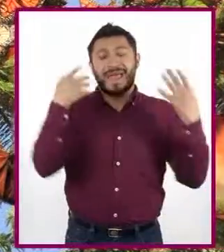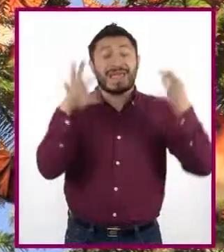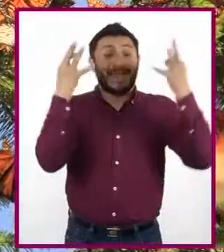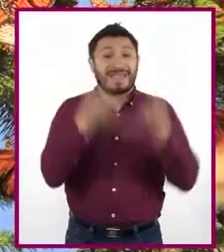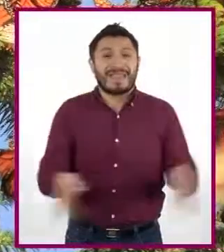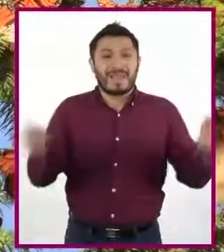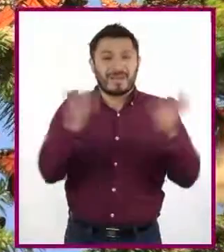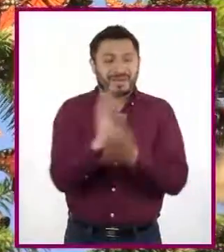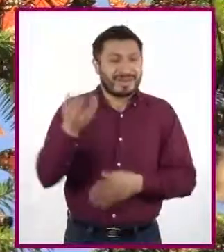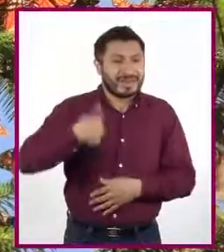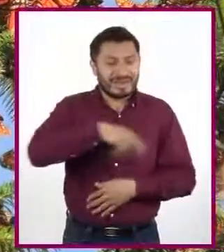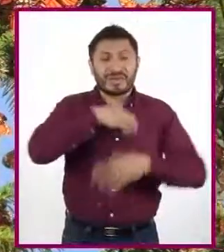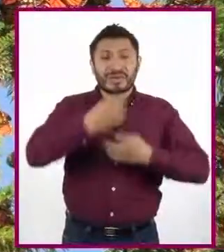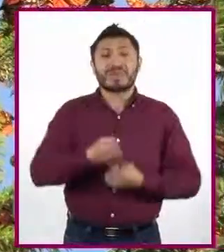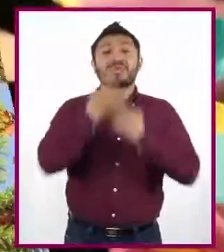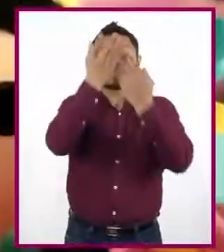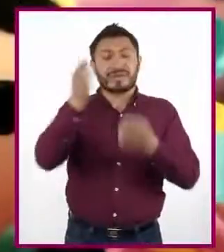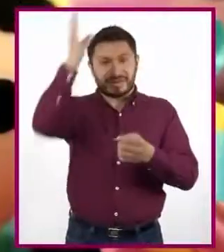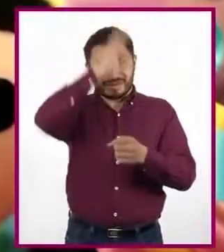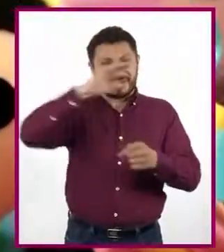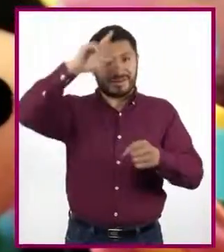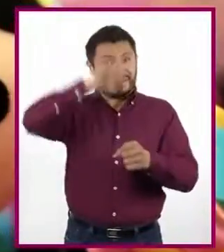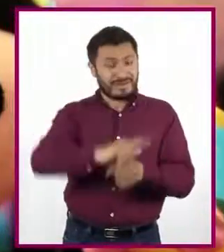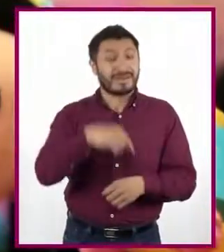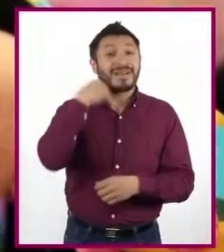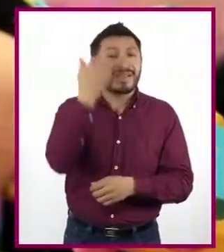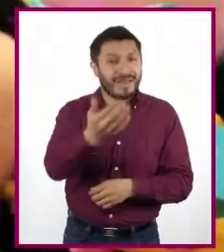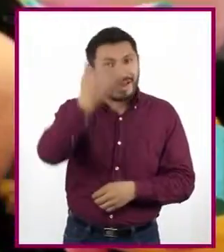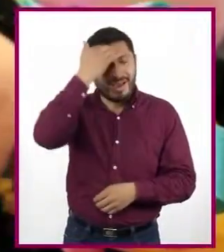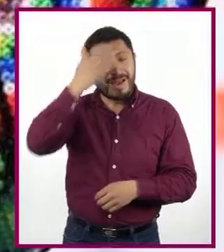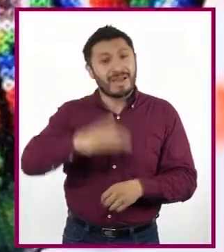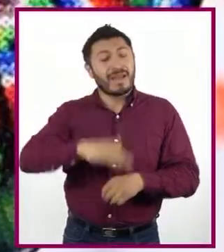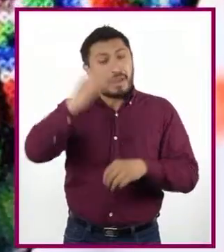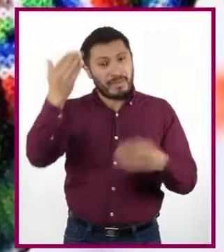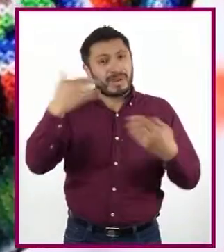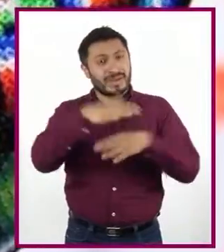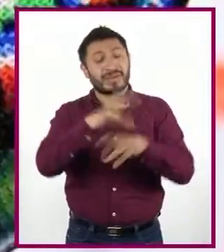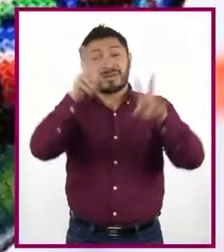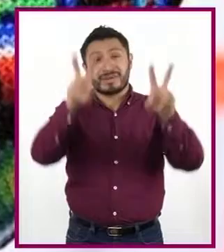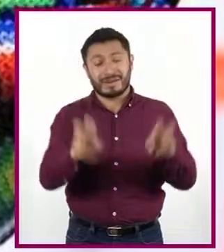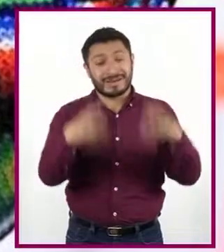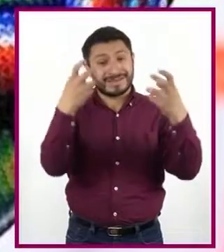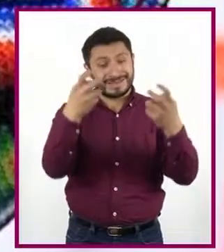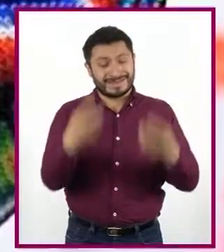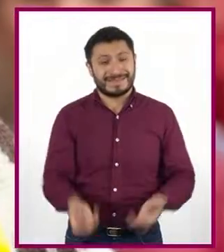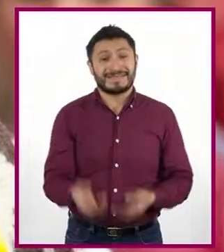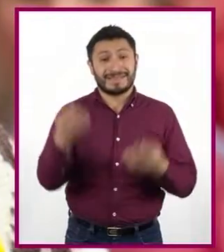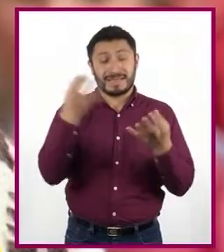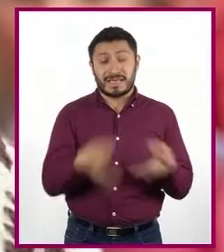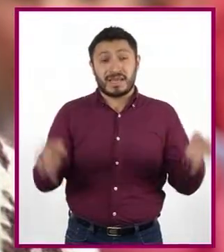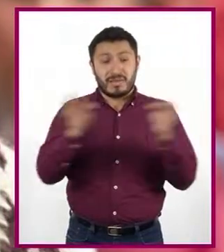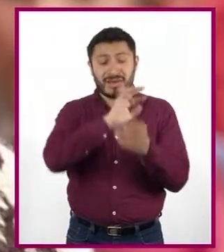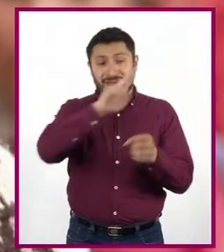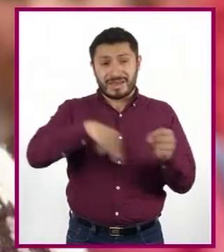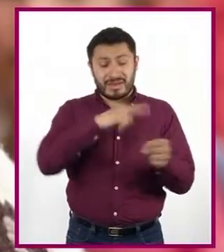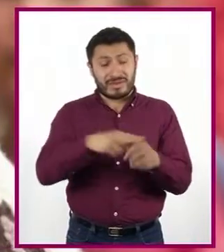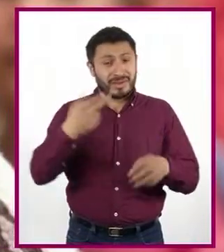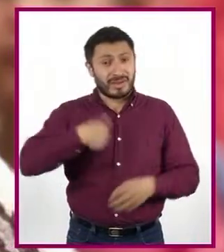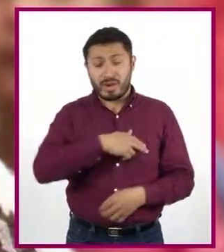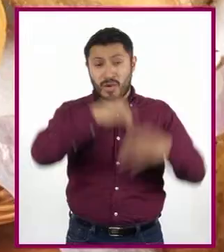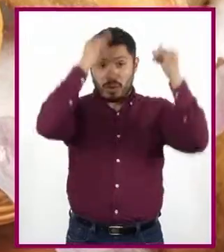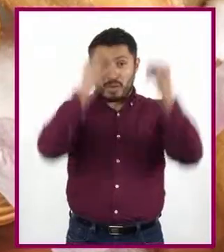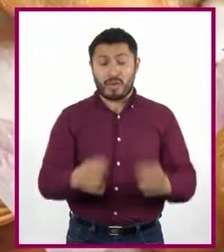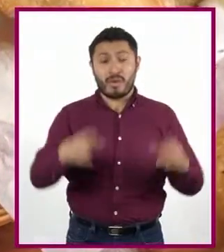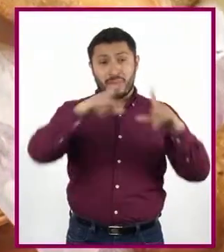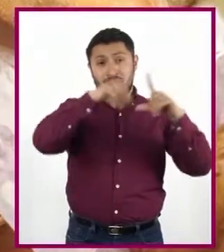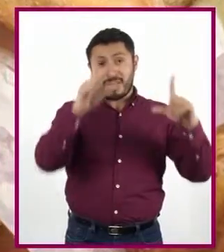en nuestras expresiones culturales. ¿Quieres saber cómo se relaciona esta gran riqueza natural con nuestra identidad